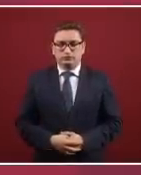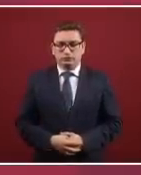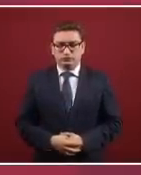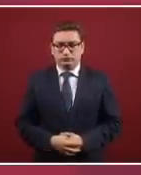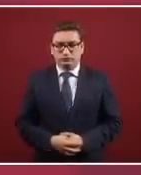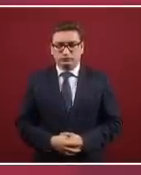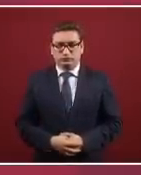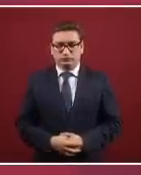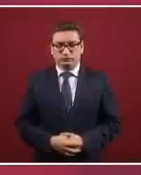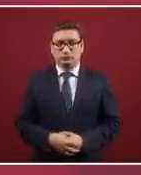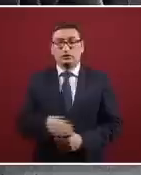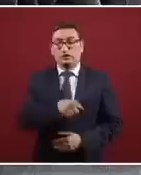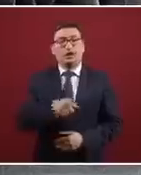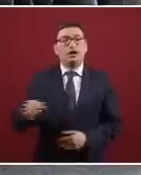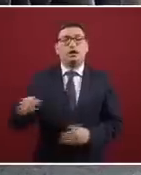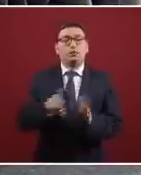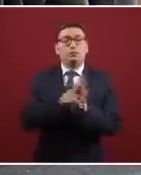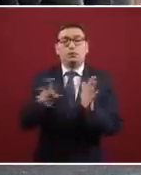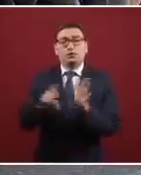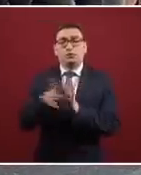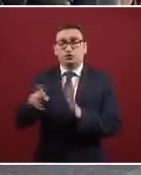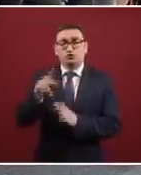Hablamos con los directores de los medios.